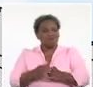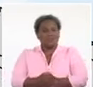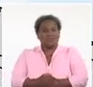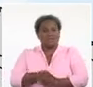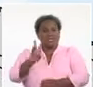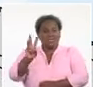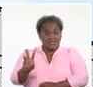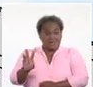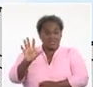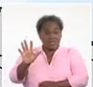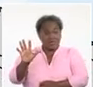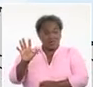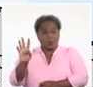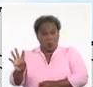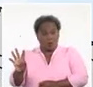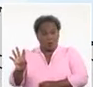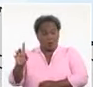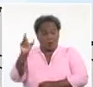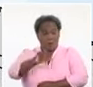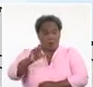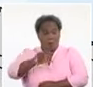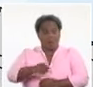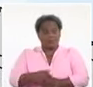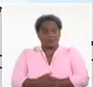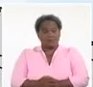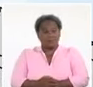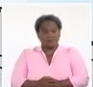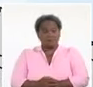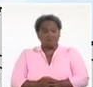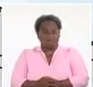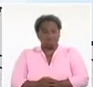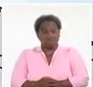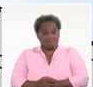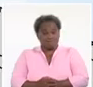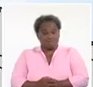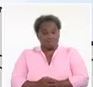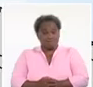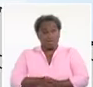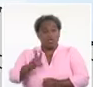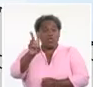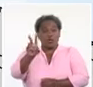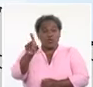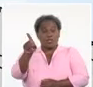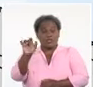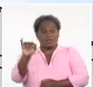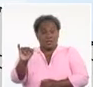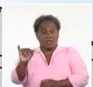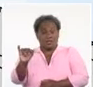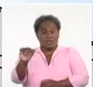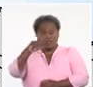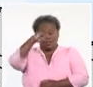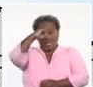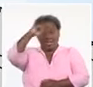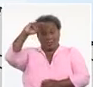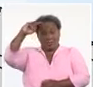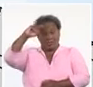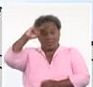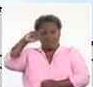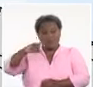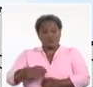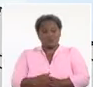354 casos en Camagüey, traduce toda la complejidad, igual que 216 en Santi Espíritu,